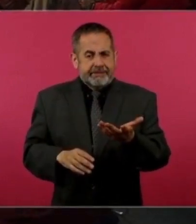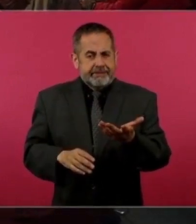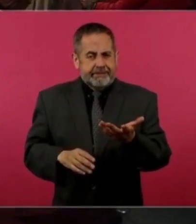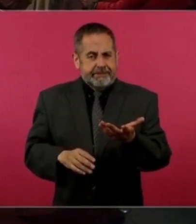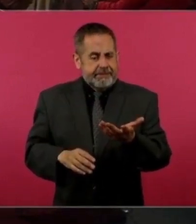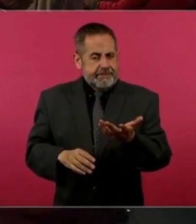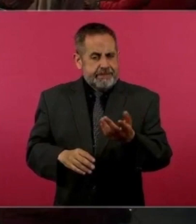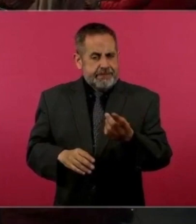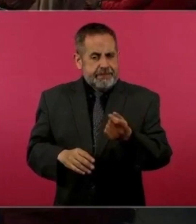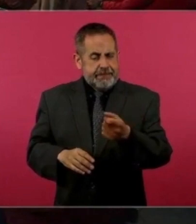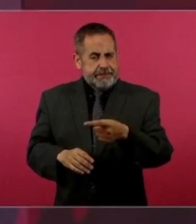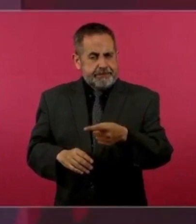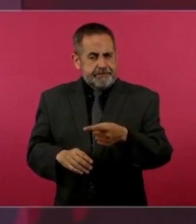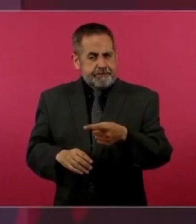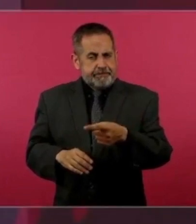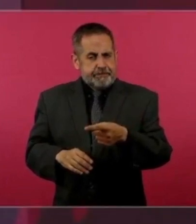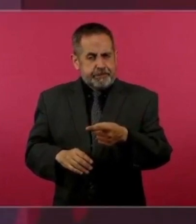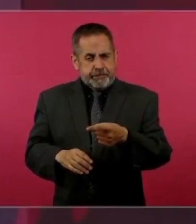en